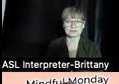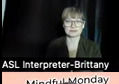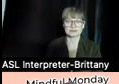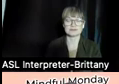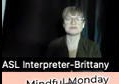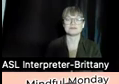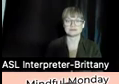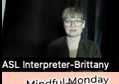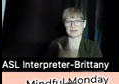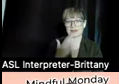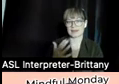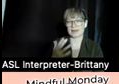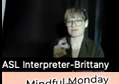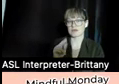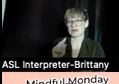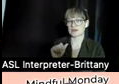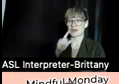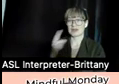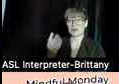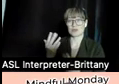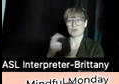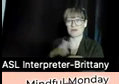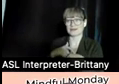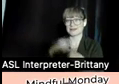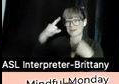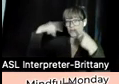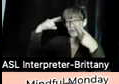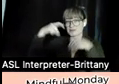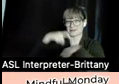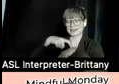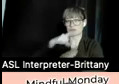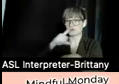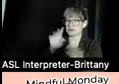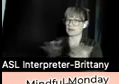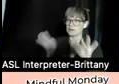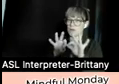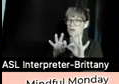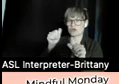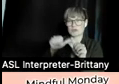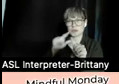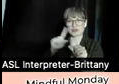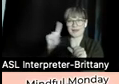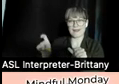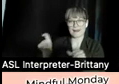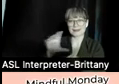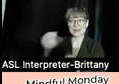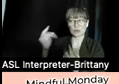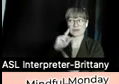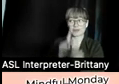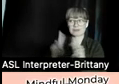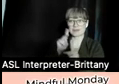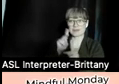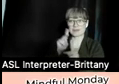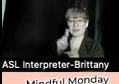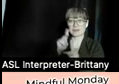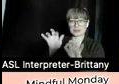Wonderful, thank you, Ms. Pena. And yes, wait time is. Sí, el tiempo de espera y que usen su voz, como dijo Marianne cuando hizo la pregunta y